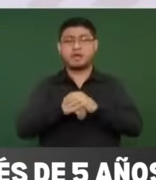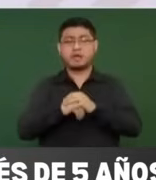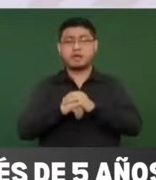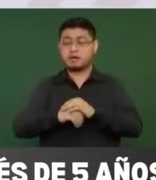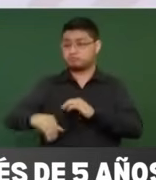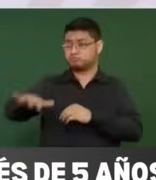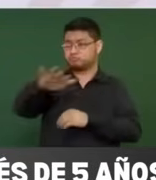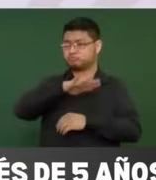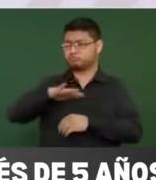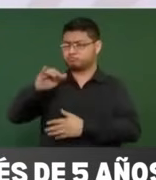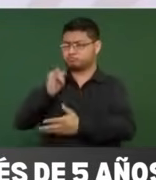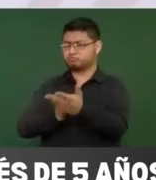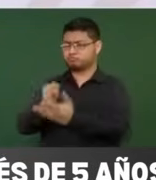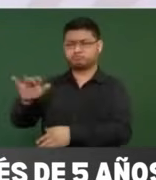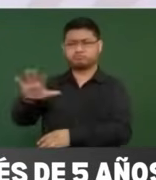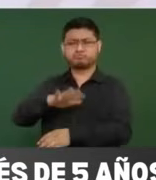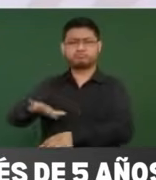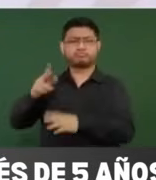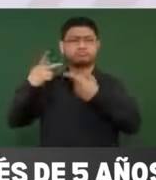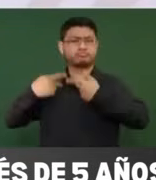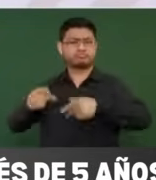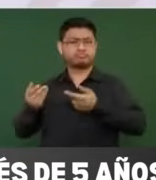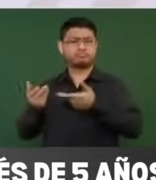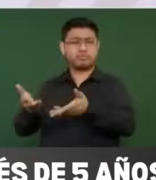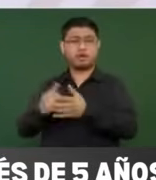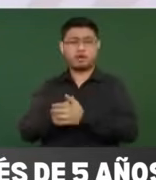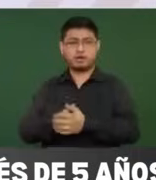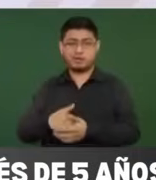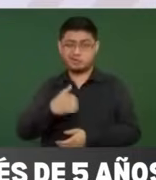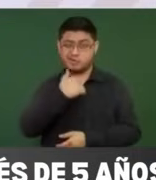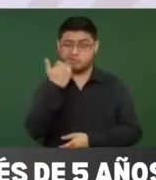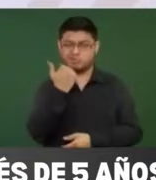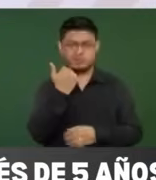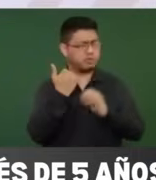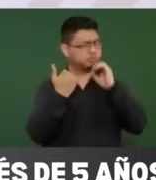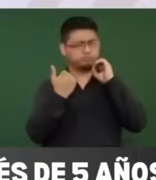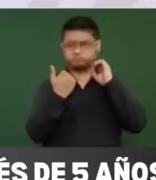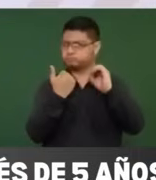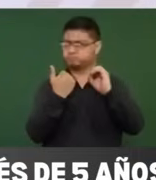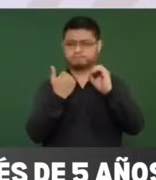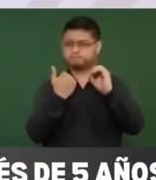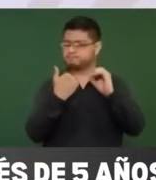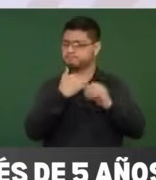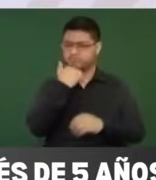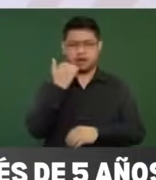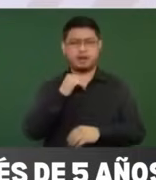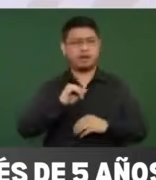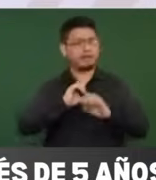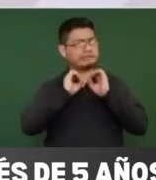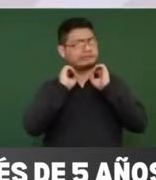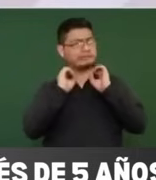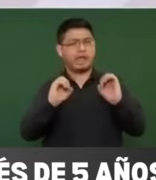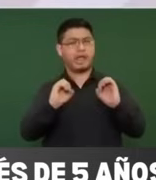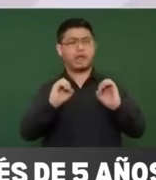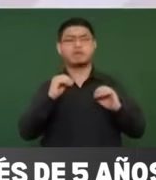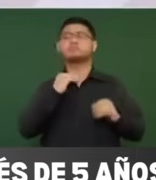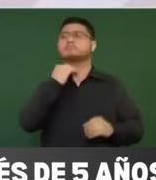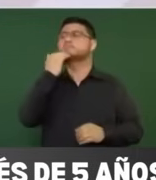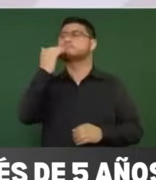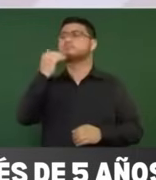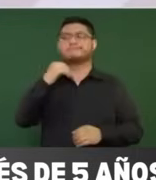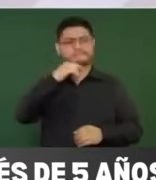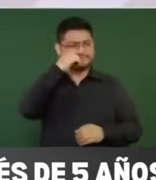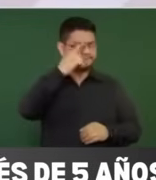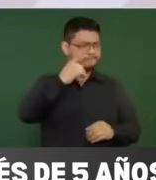soberanía. Nada de corrupción, nada de extravagancias, nada,